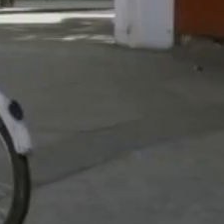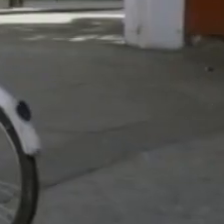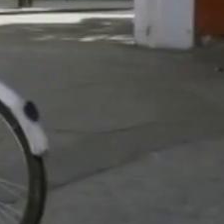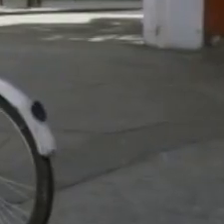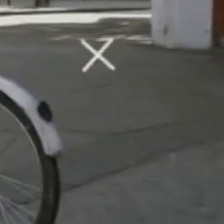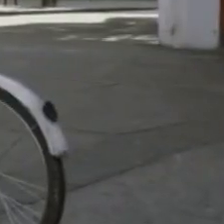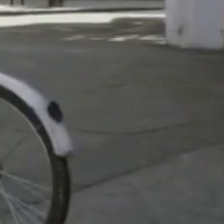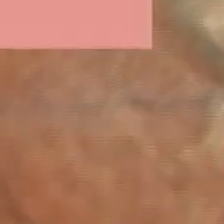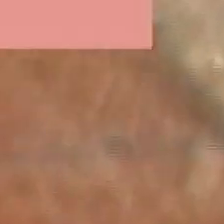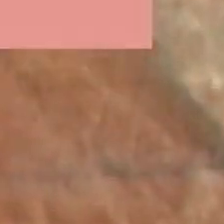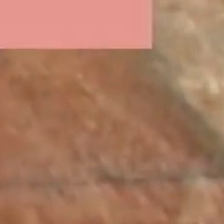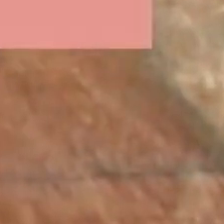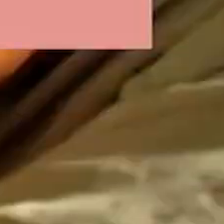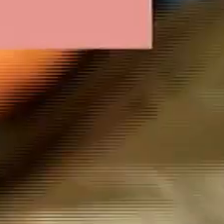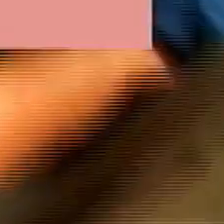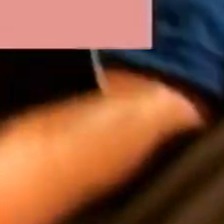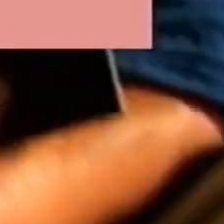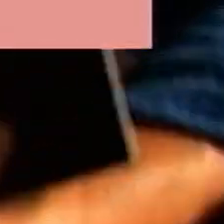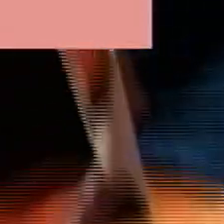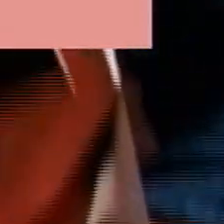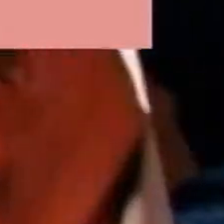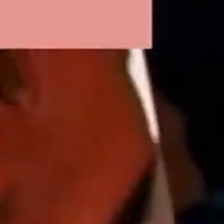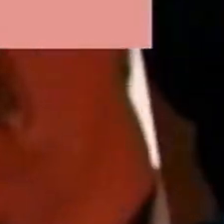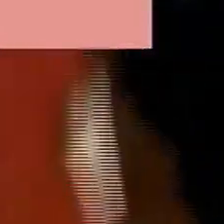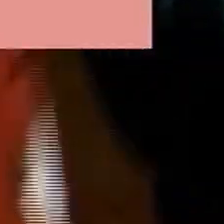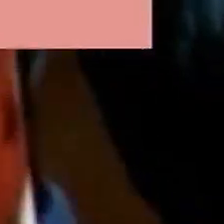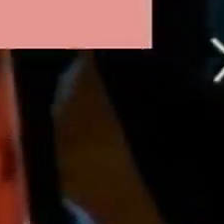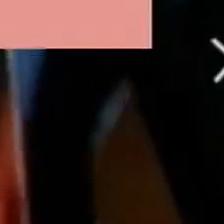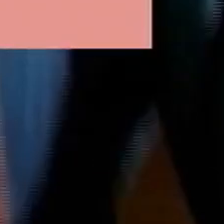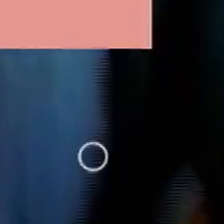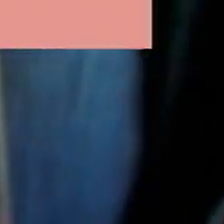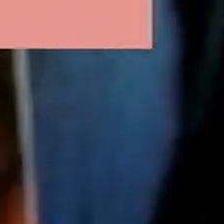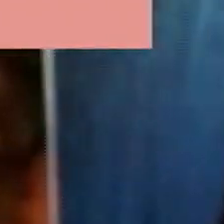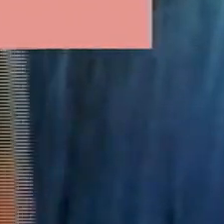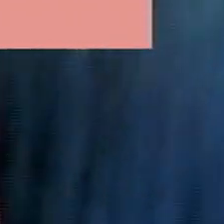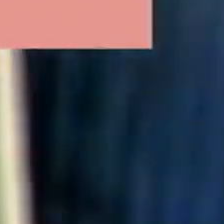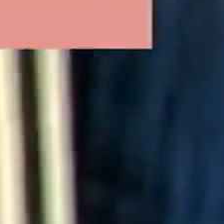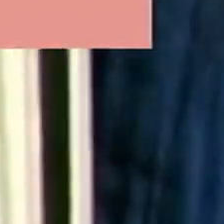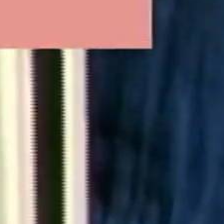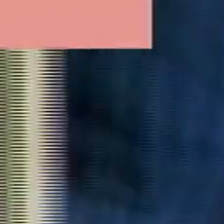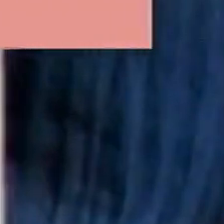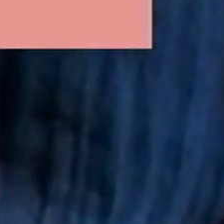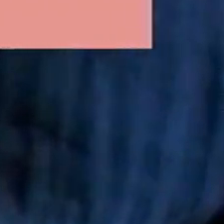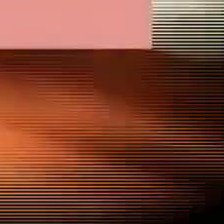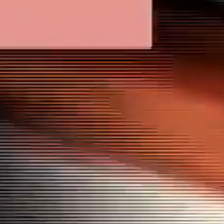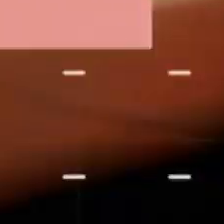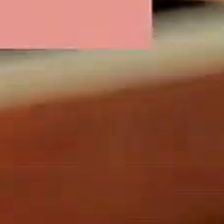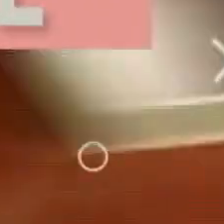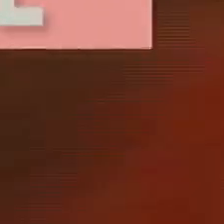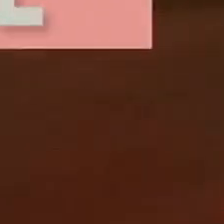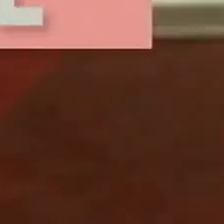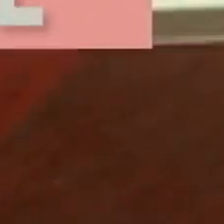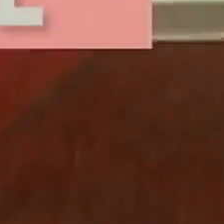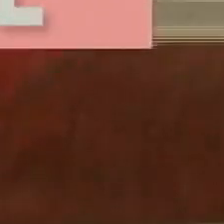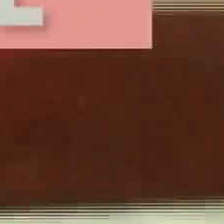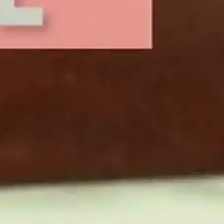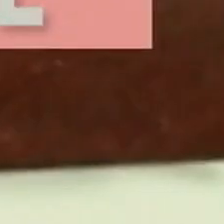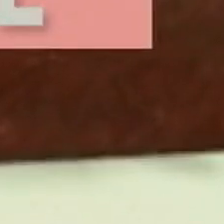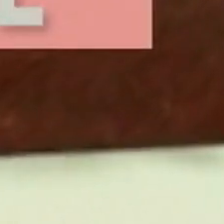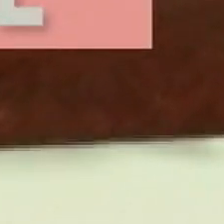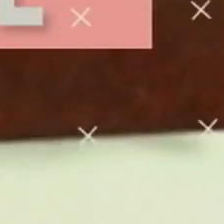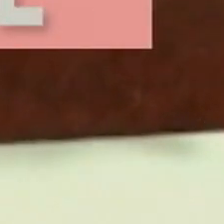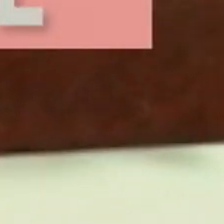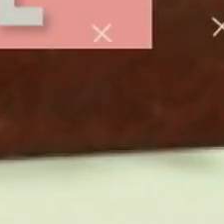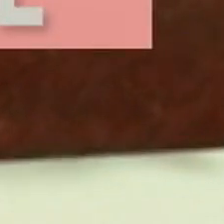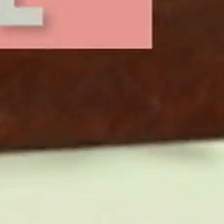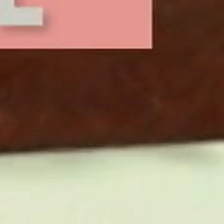Mi Ciudad Cambió. Y el domingo 26, vea el análisis de cómo el cerebro de una persona afecta a una